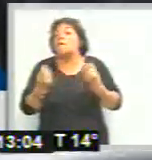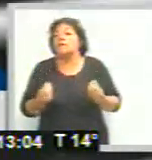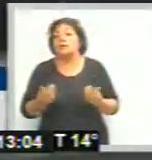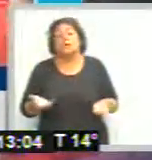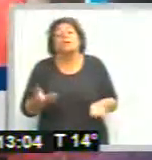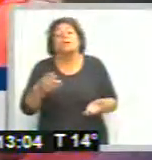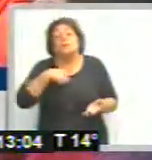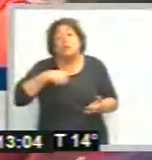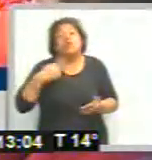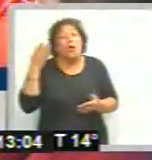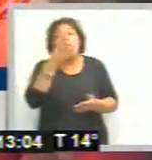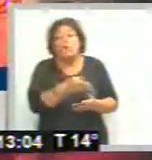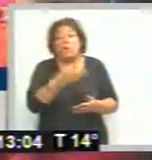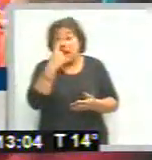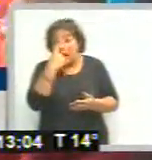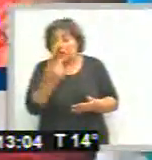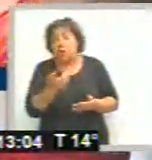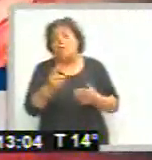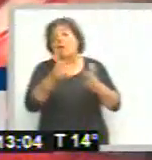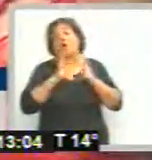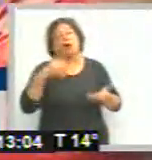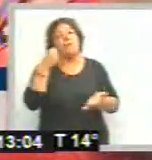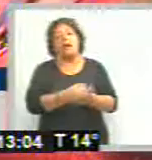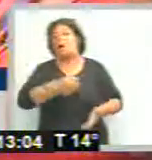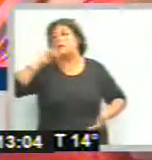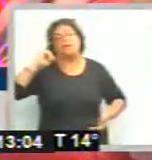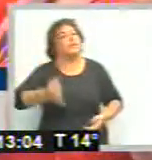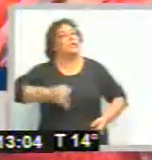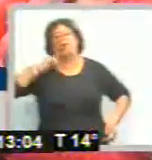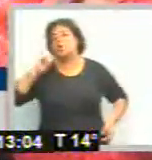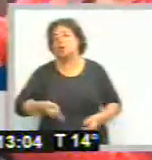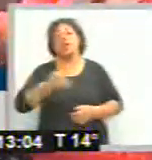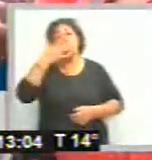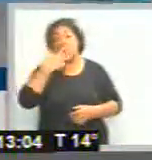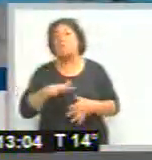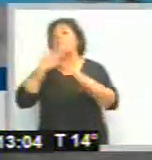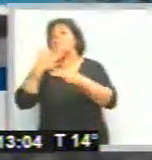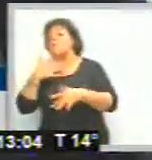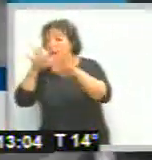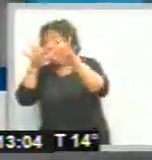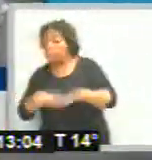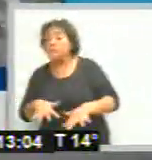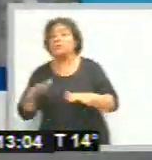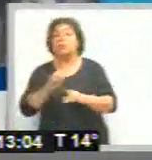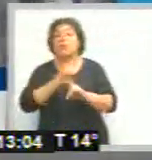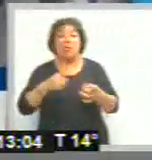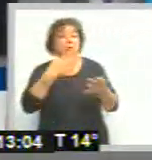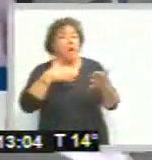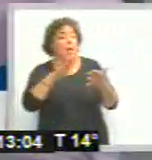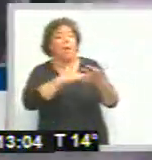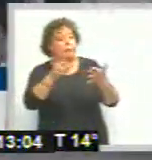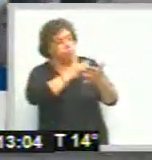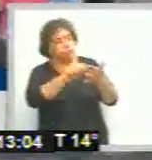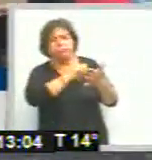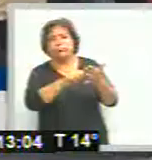nosotros, yo vine acá a Ganor, en Ganor nos dijeron que tenemos que pagar sí o sí la boleta y que después llenemos un formulario, en la cual tampoco llenamos un formulario para hacer